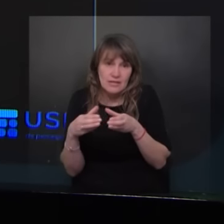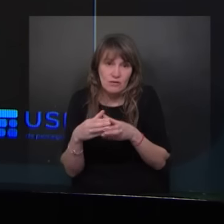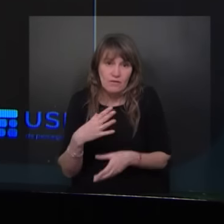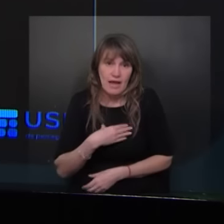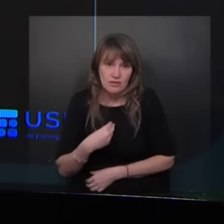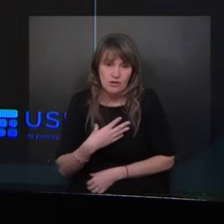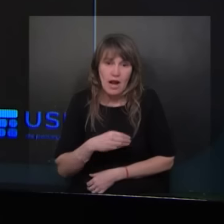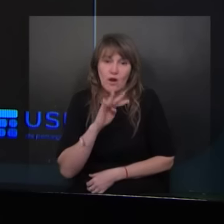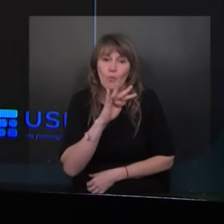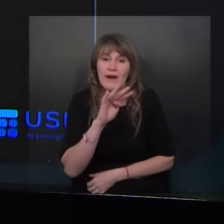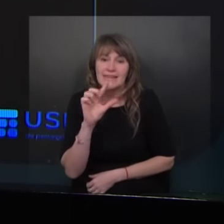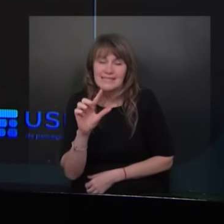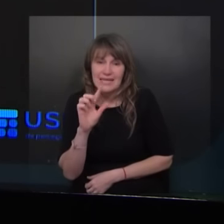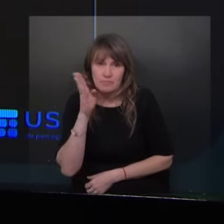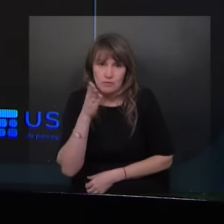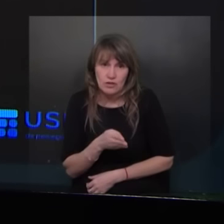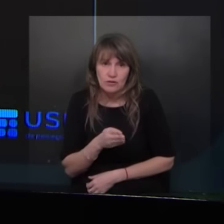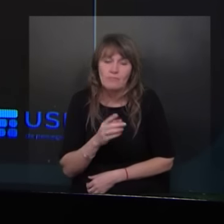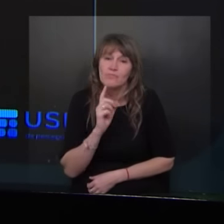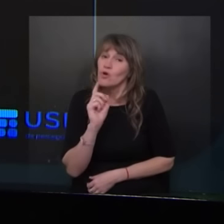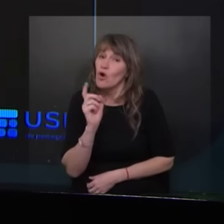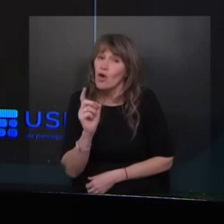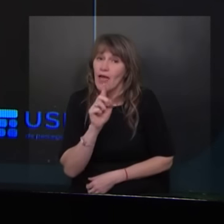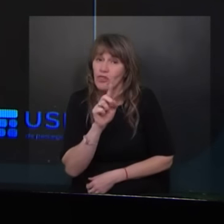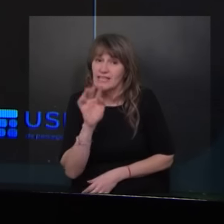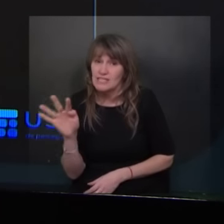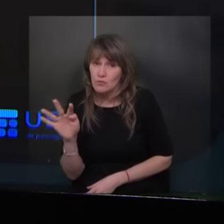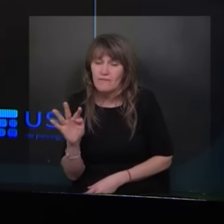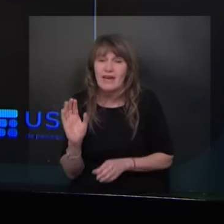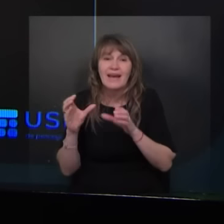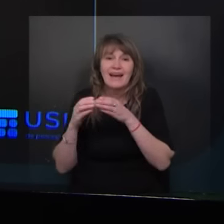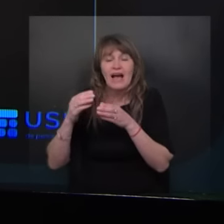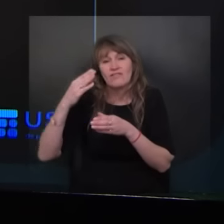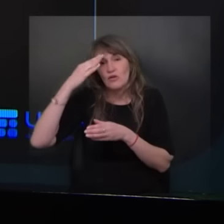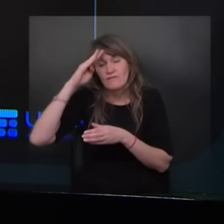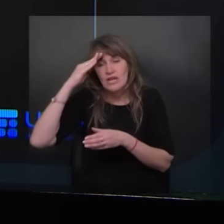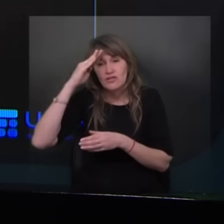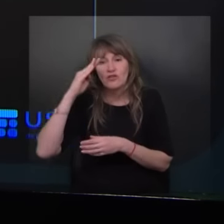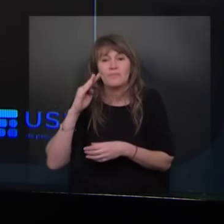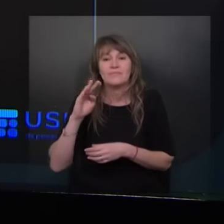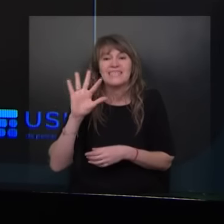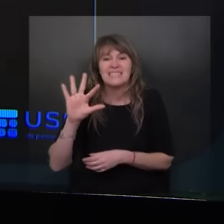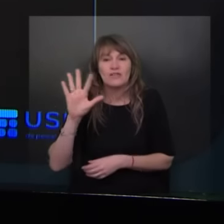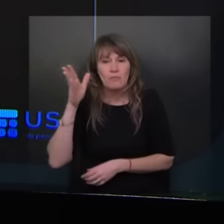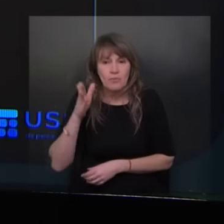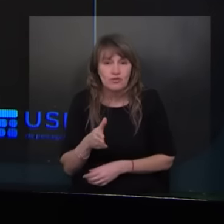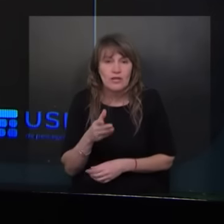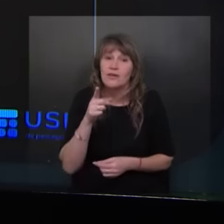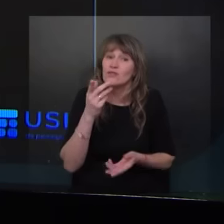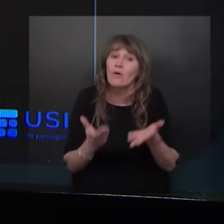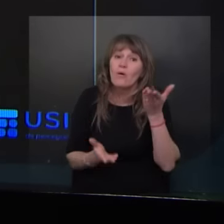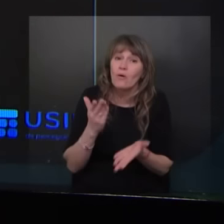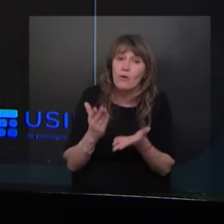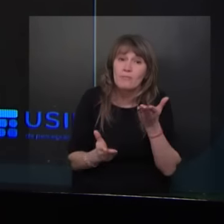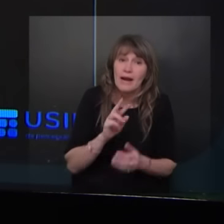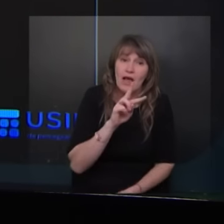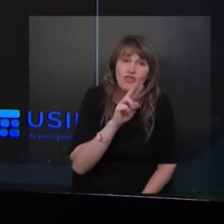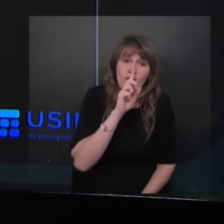por el Colorado con un 19 y Cabildo vierto con un 5% del totalos arriba es la interna del año 2019